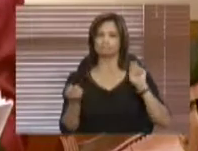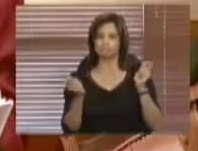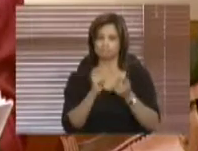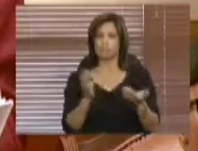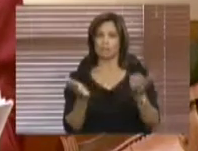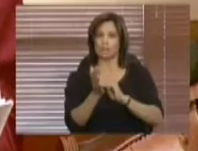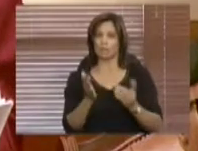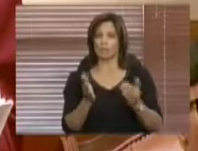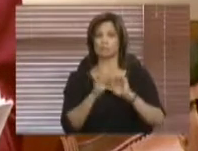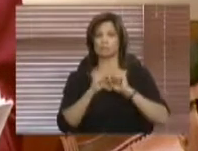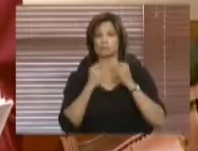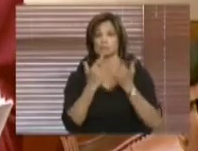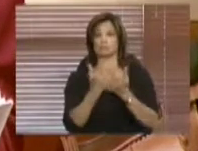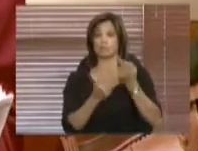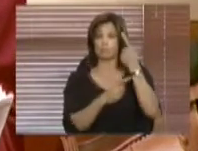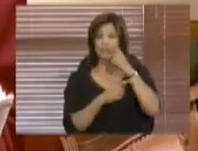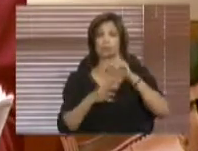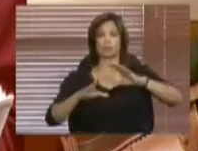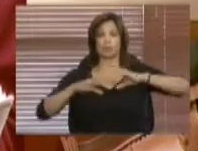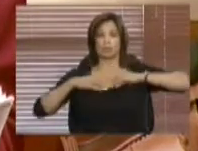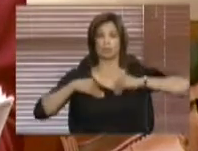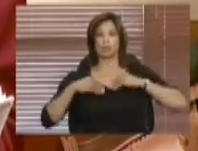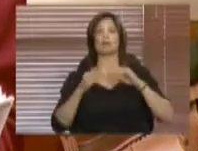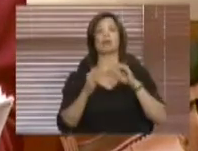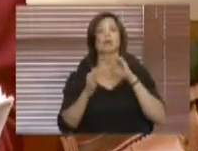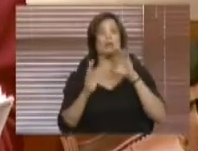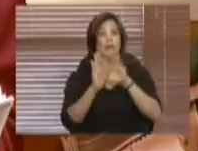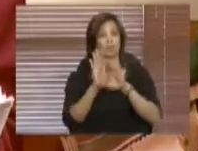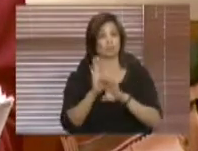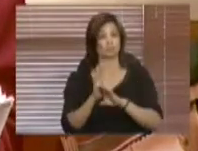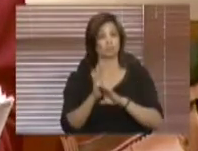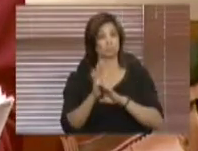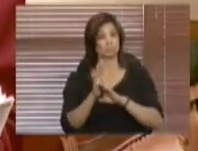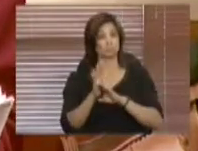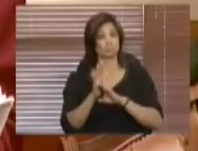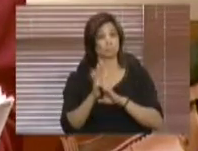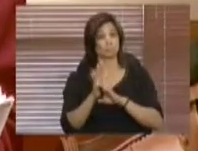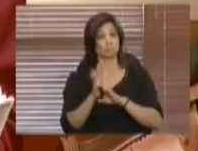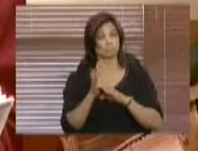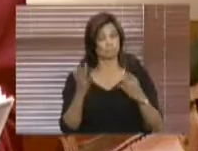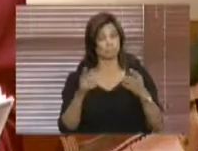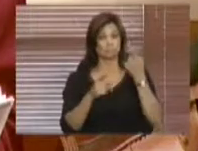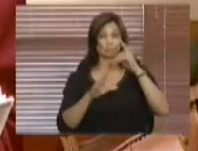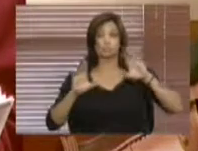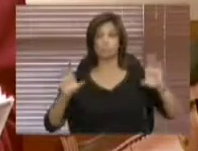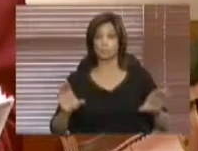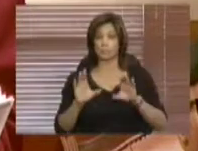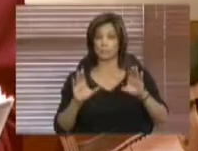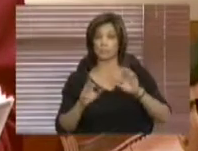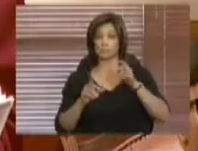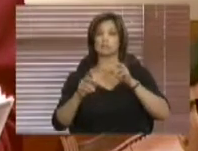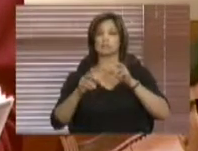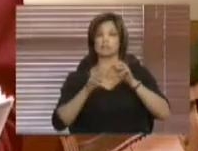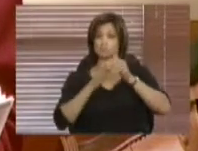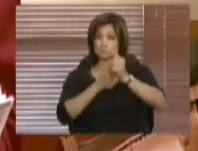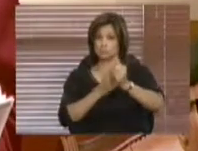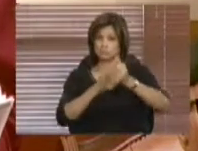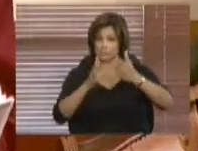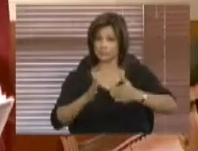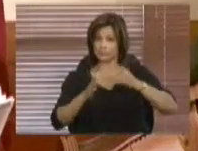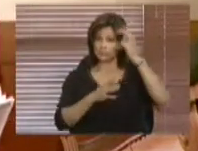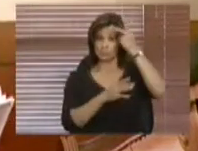Una sociedad que asuma la Carta Magna como fuente primigenia del accionar de sus gobernantes y